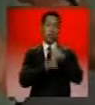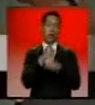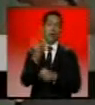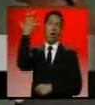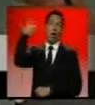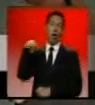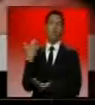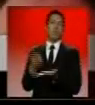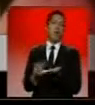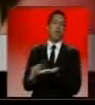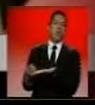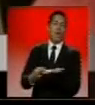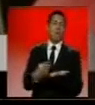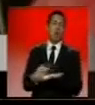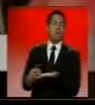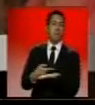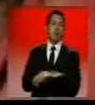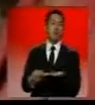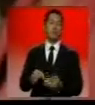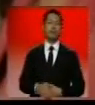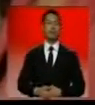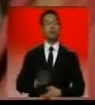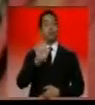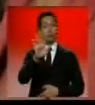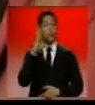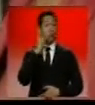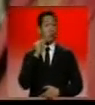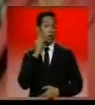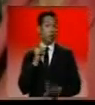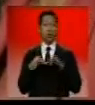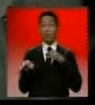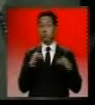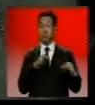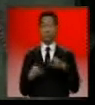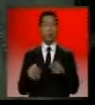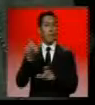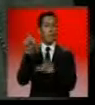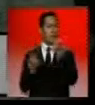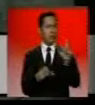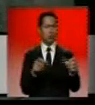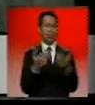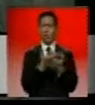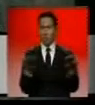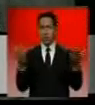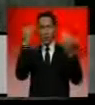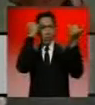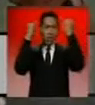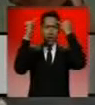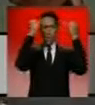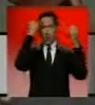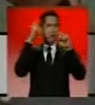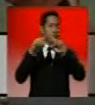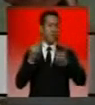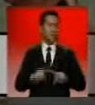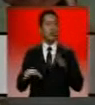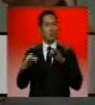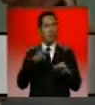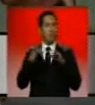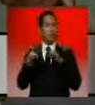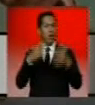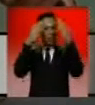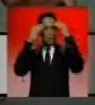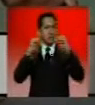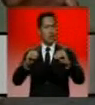trama ficticia, es decir, el relato de una historia con personajes y situaciones ficticias para hacer más fácil la transmisión del